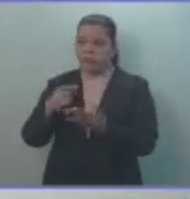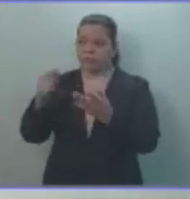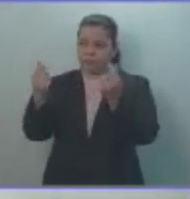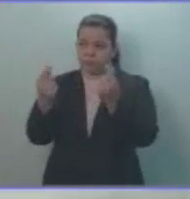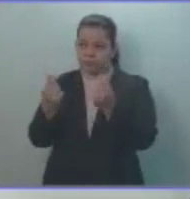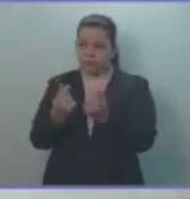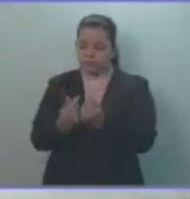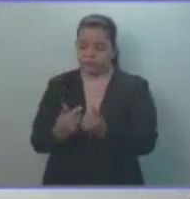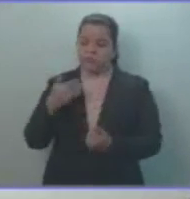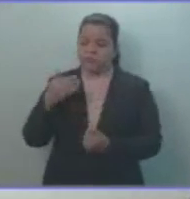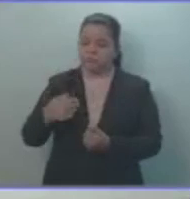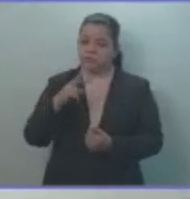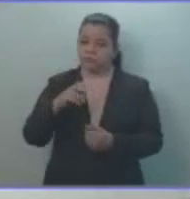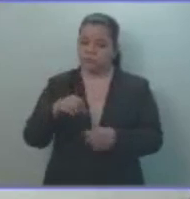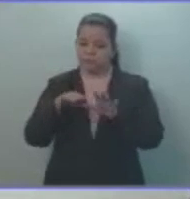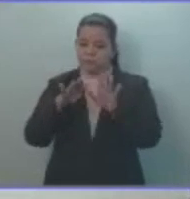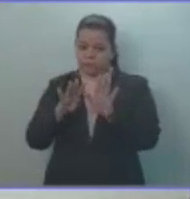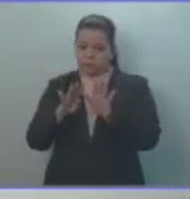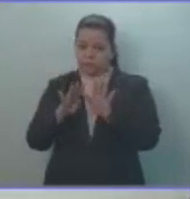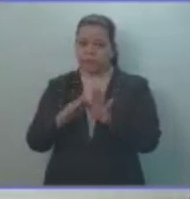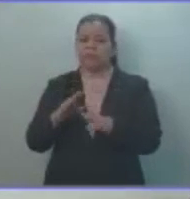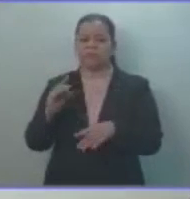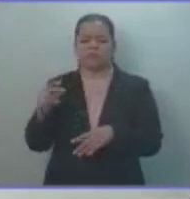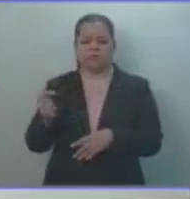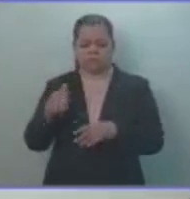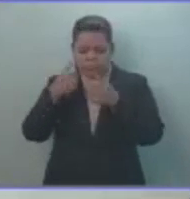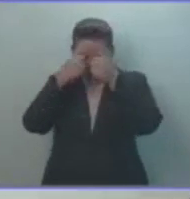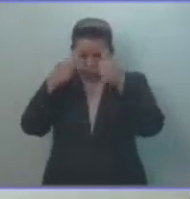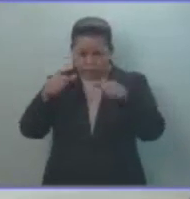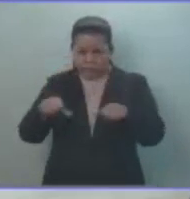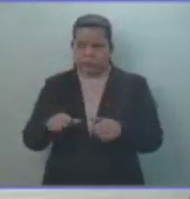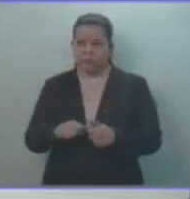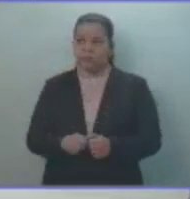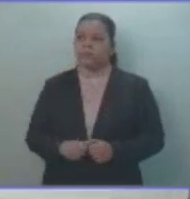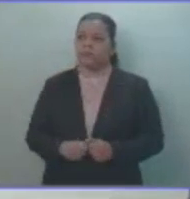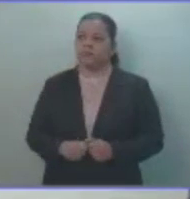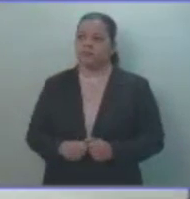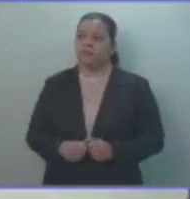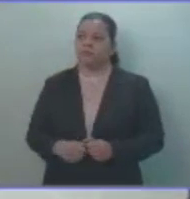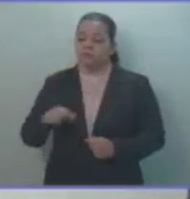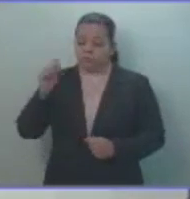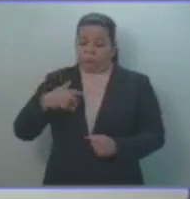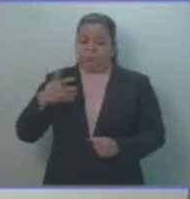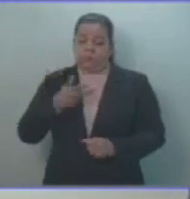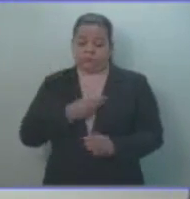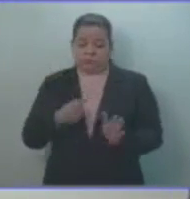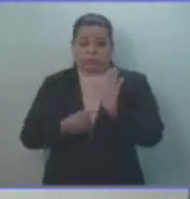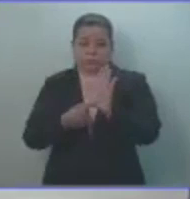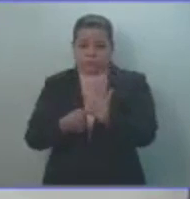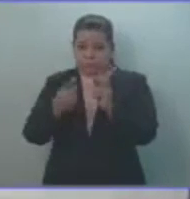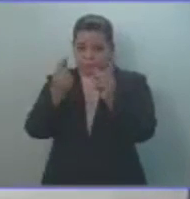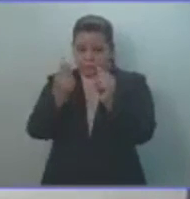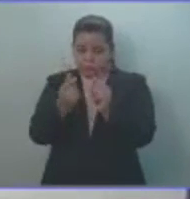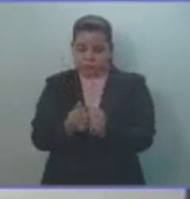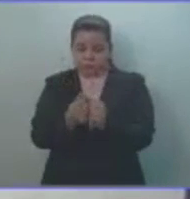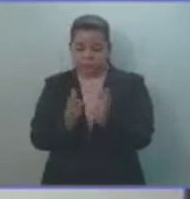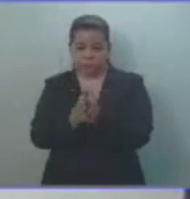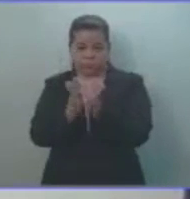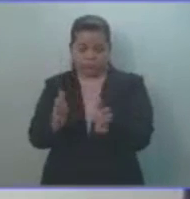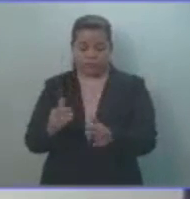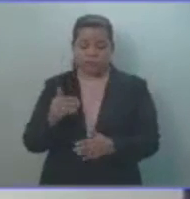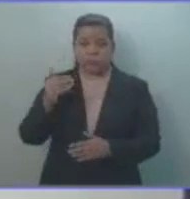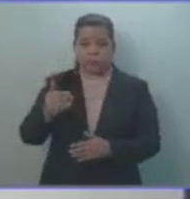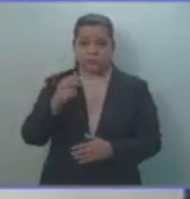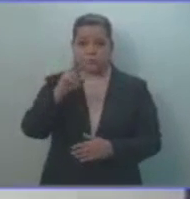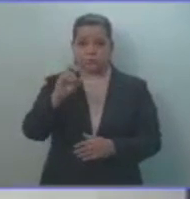presupuesto 2019 para su pronta aprobación. Hoy presentamos un presupuesto general para el ejercicio